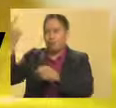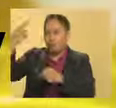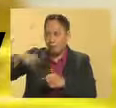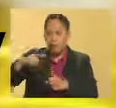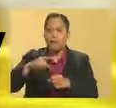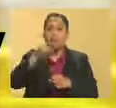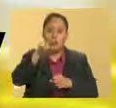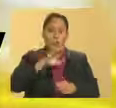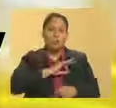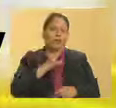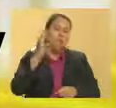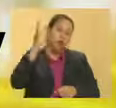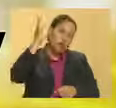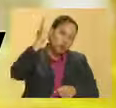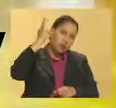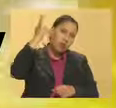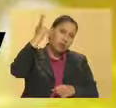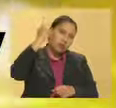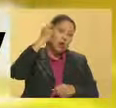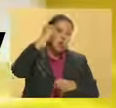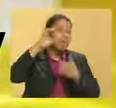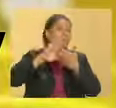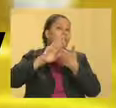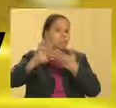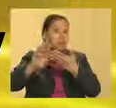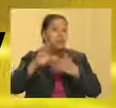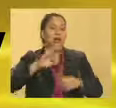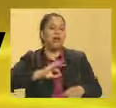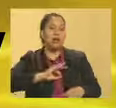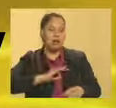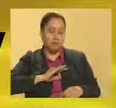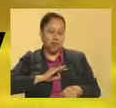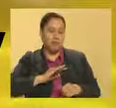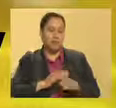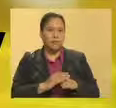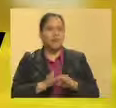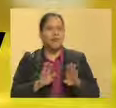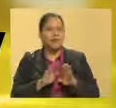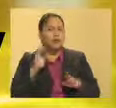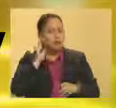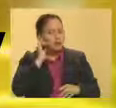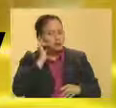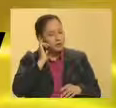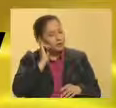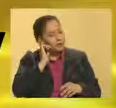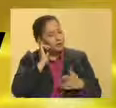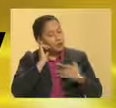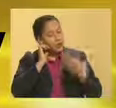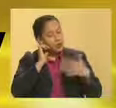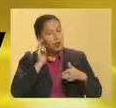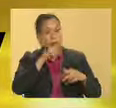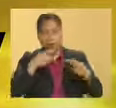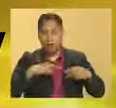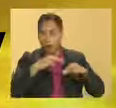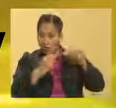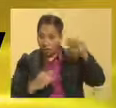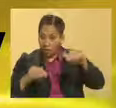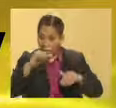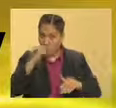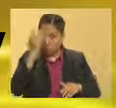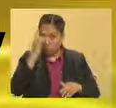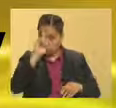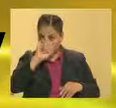las gotas para evitar este tipo de infecciones. Cuando te empieza el dolor, sí. Así es. Para los nadadores es recomendable,